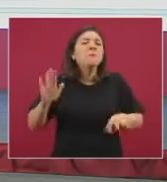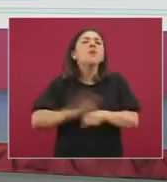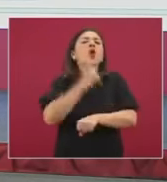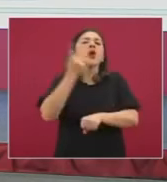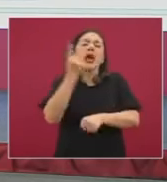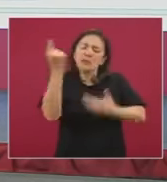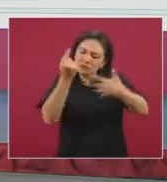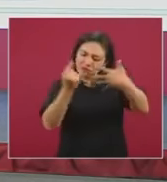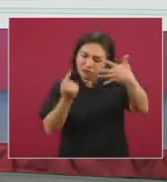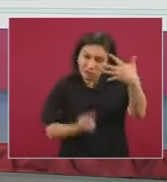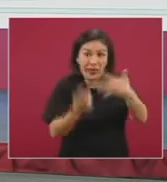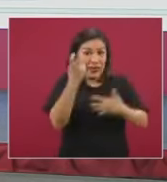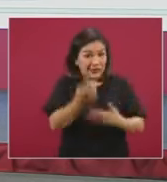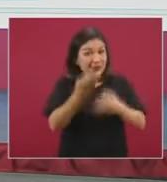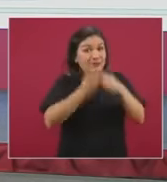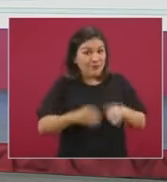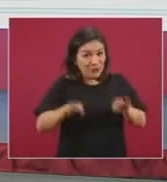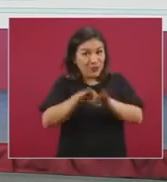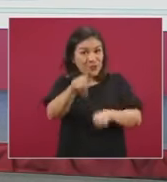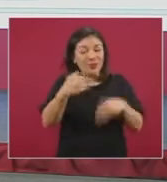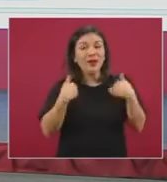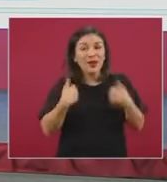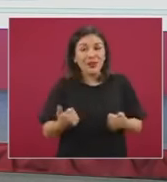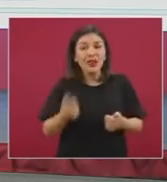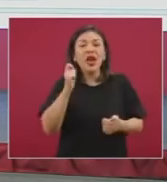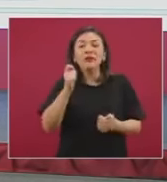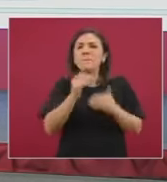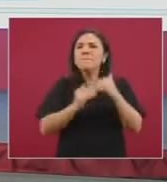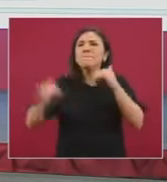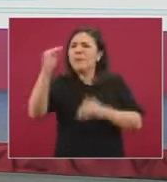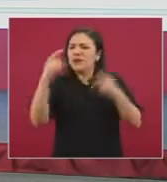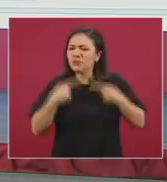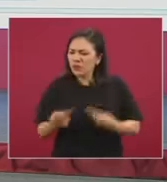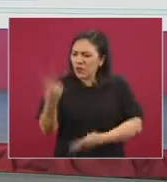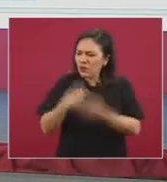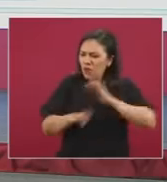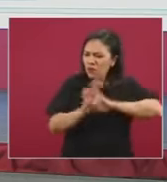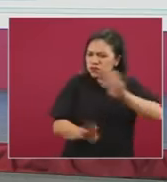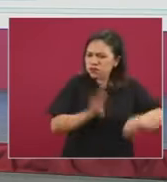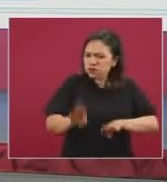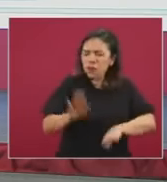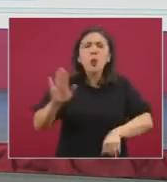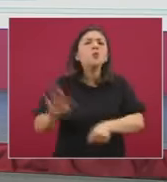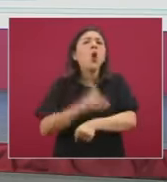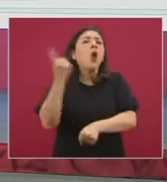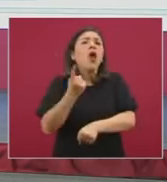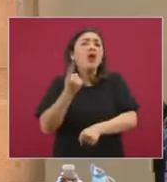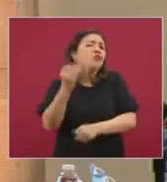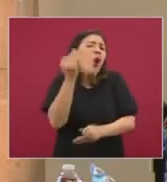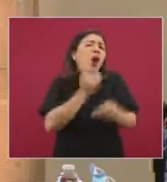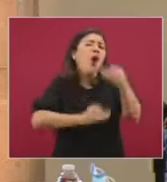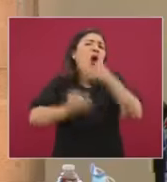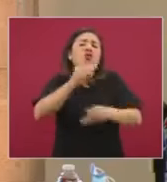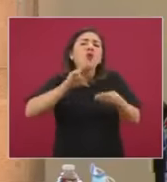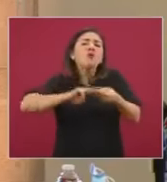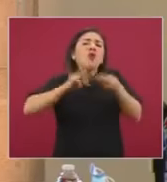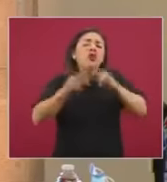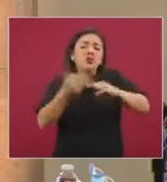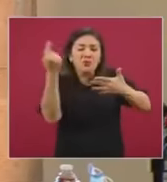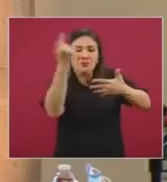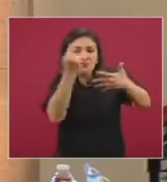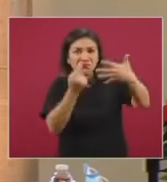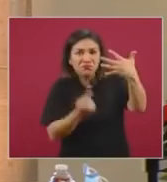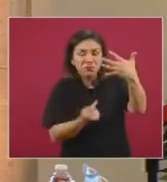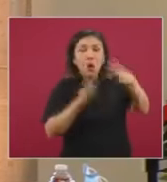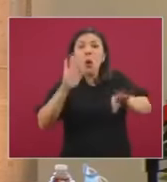¿no? Eso es muy importante que se entienda. Esto es un exceso de mortalidad por todas las causas. No estamos identificando por qué, cuáles son